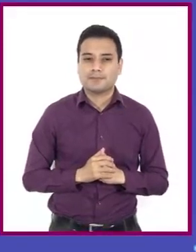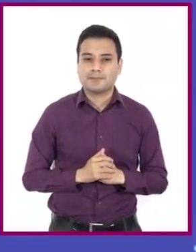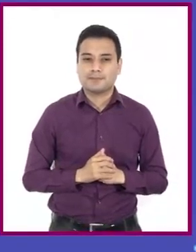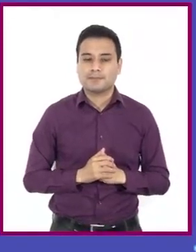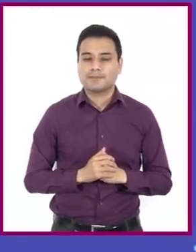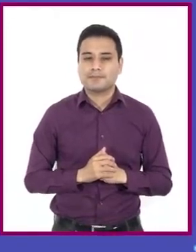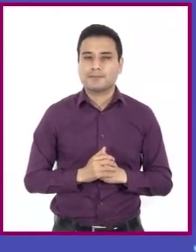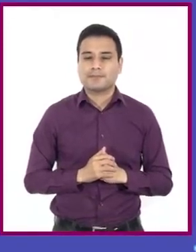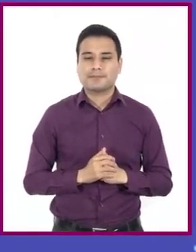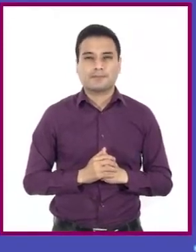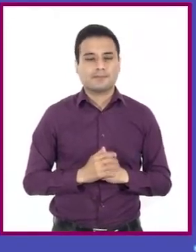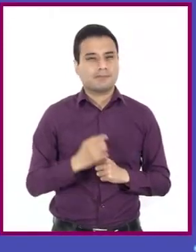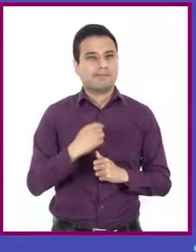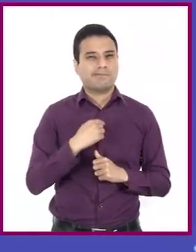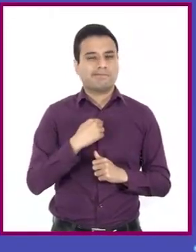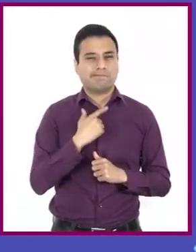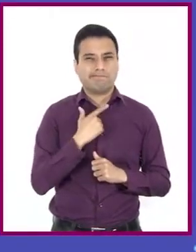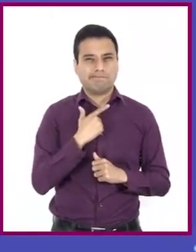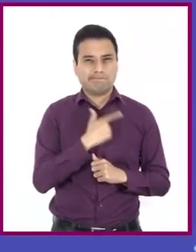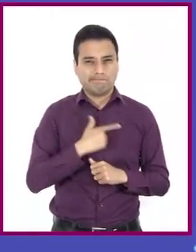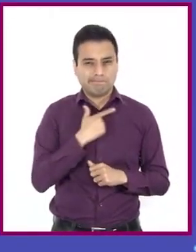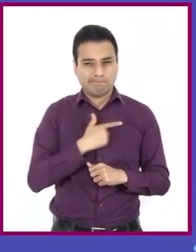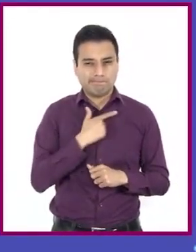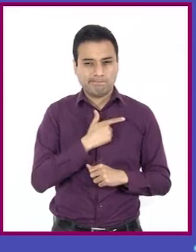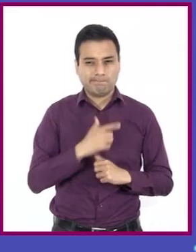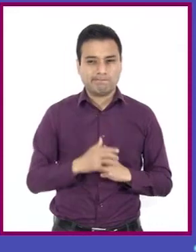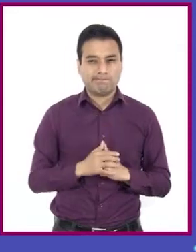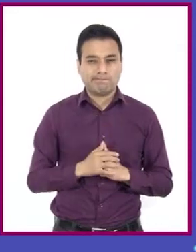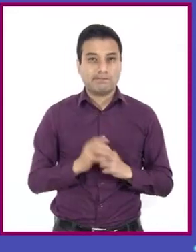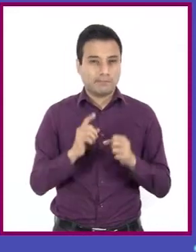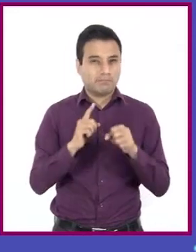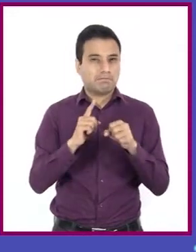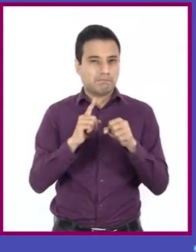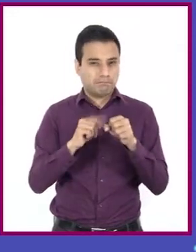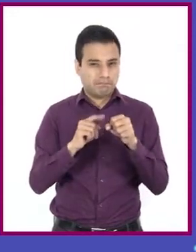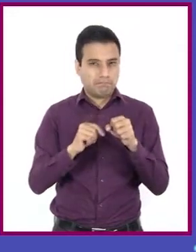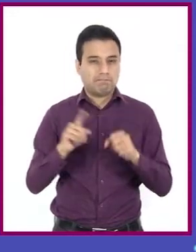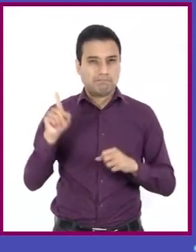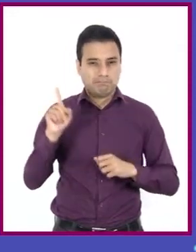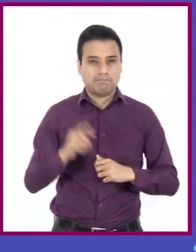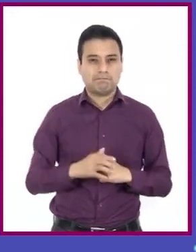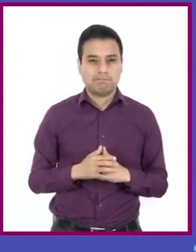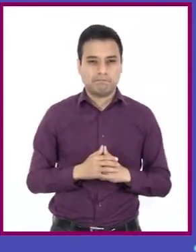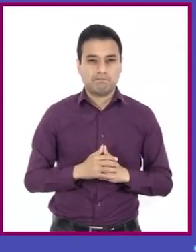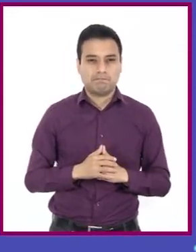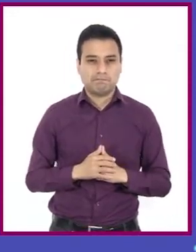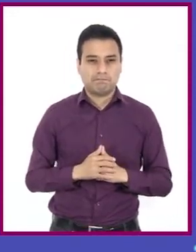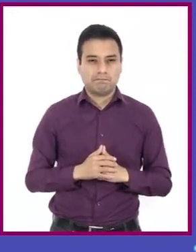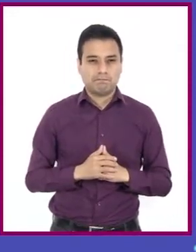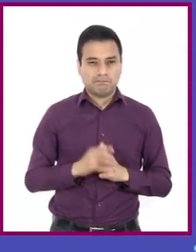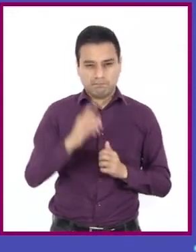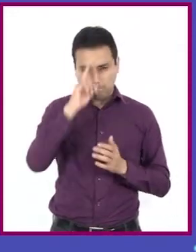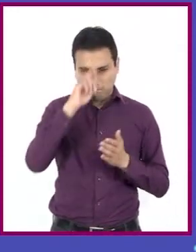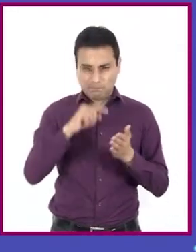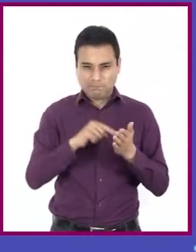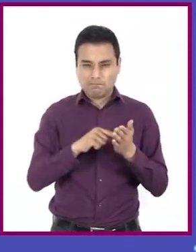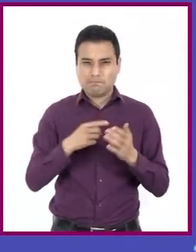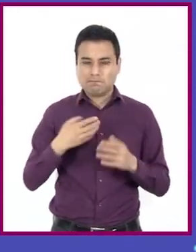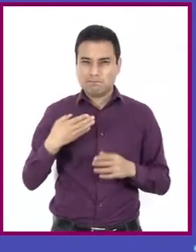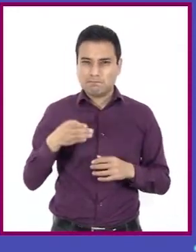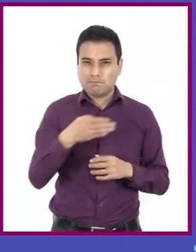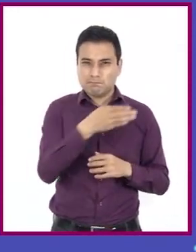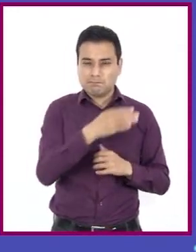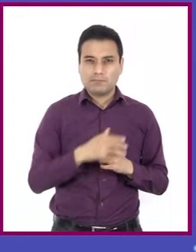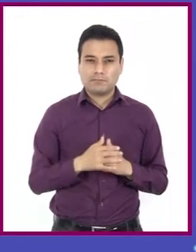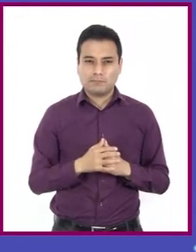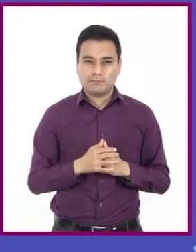Lo que más llamó mi atención fue precisamente el color y que está refiriéndose a un pez, pero también es una